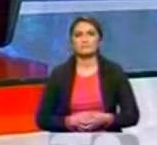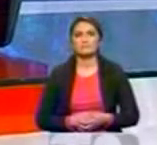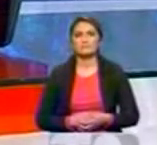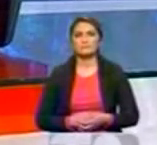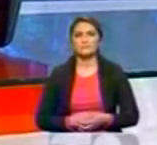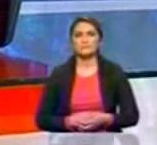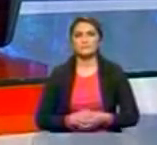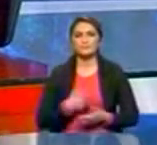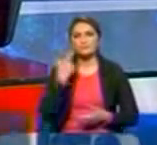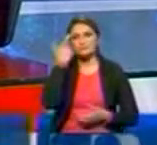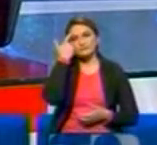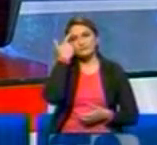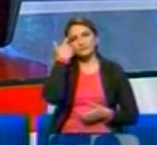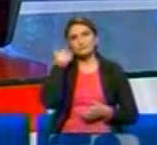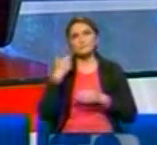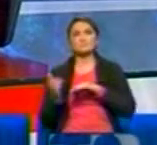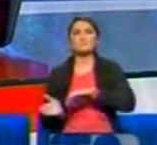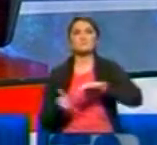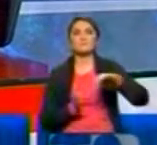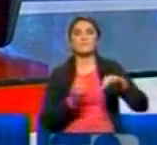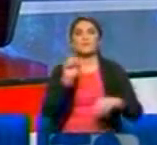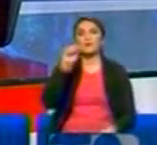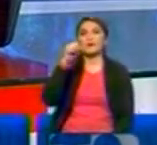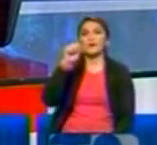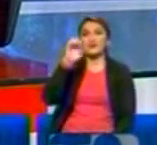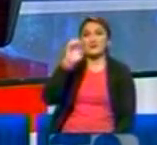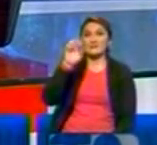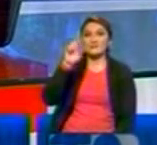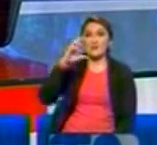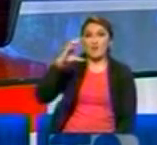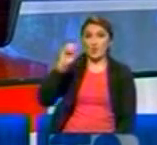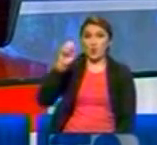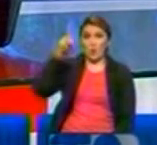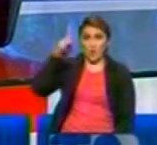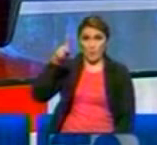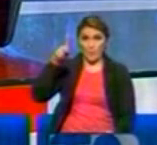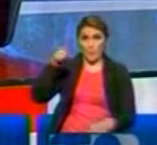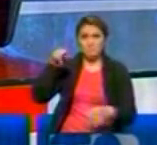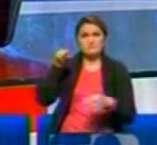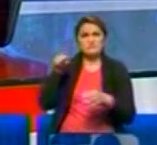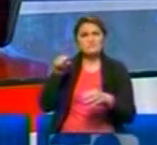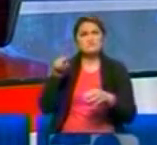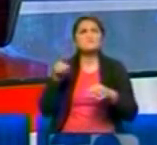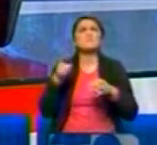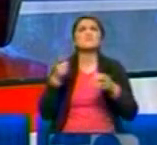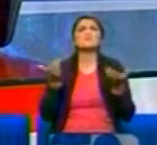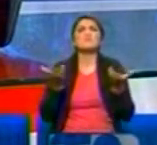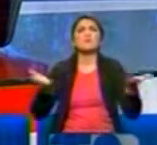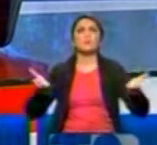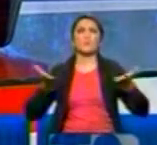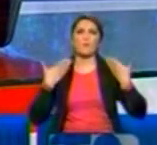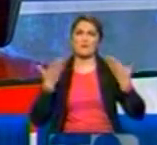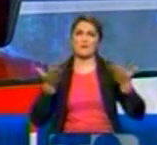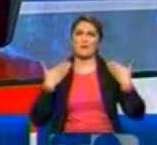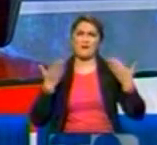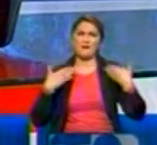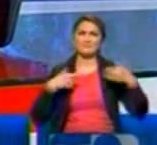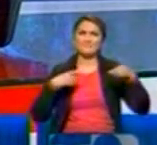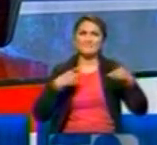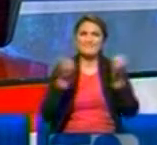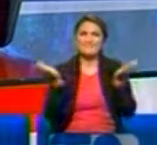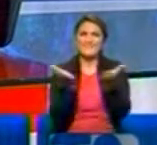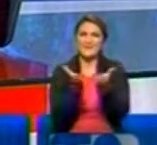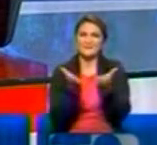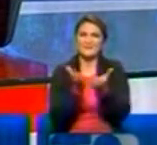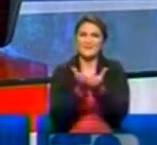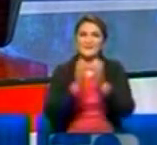El Servicio Nacional de Contratación Pública, SERCOP, suspendió por 7 días el contrato para la recolección de basura que había sido adjudicado a la empresa